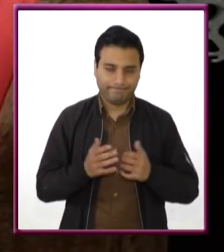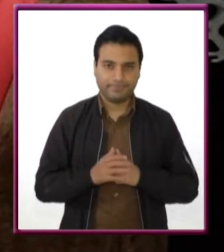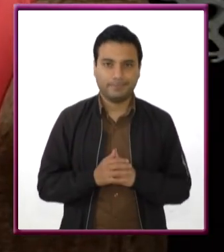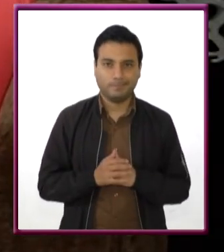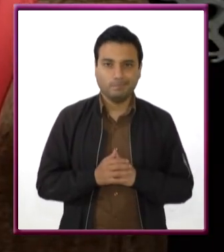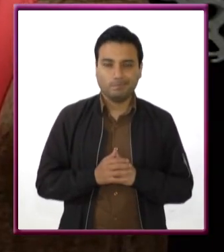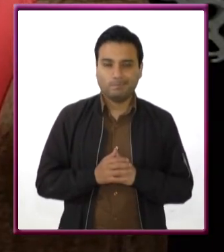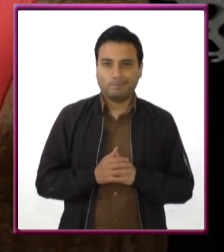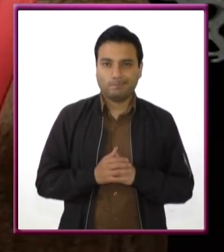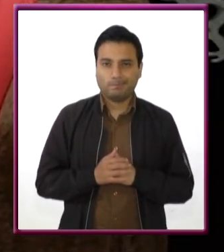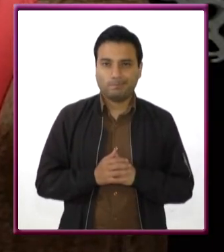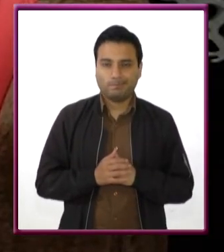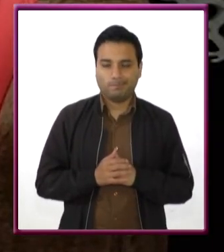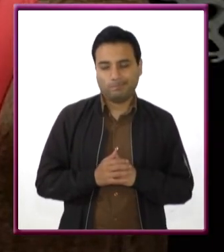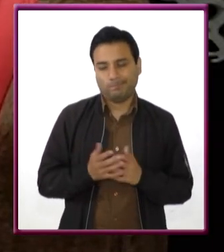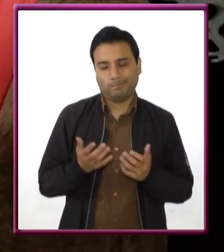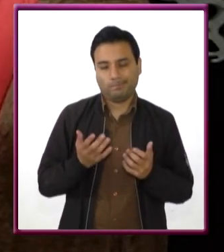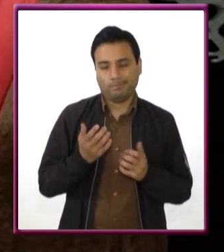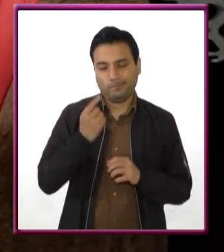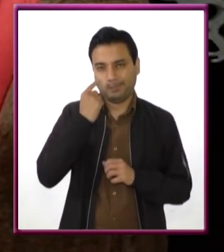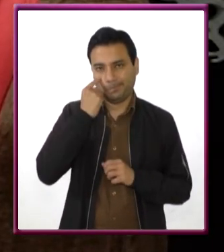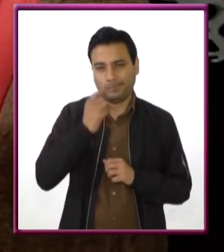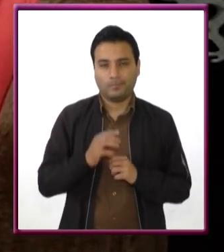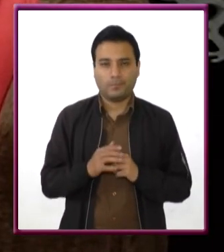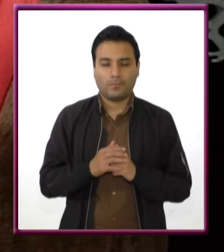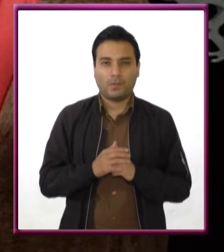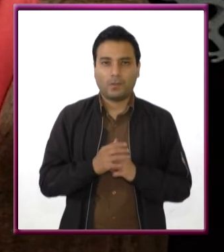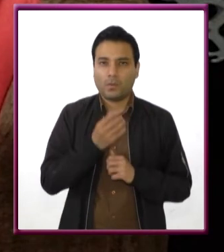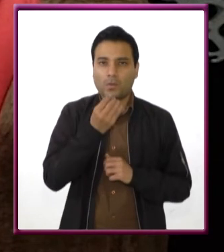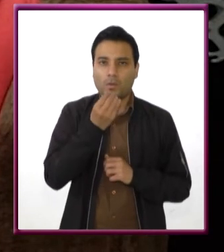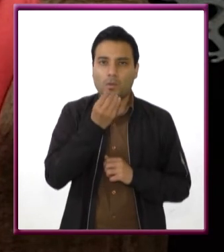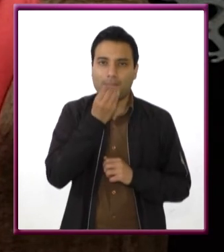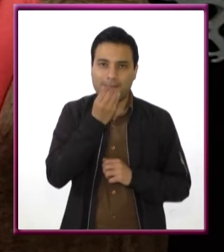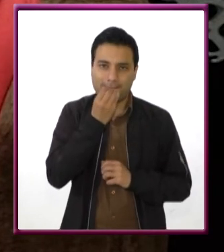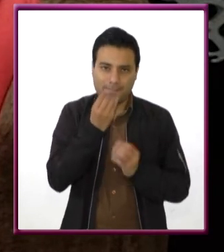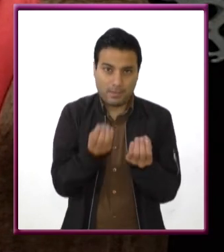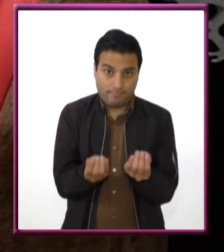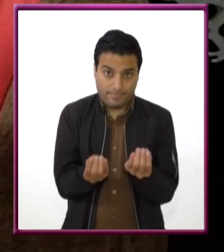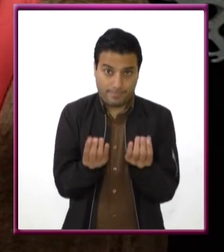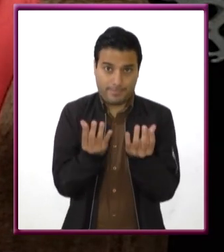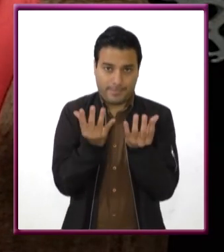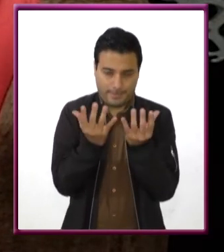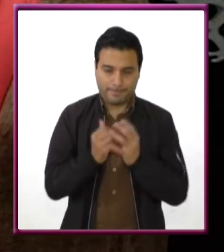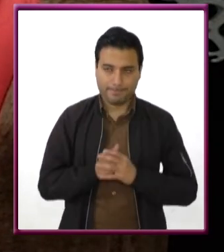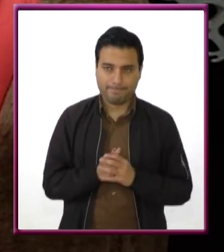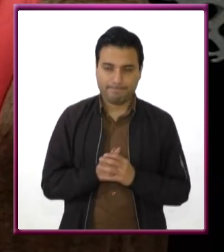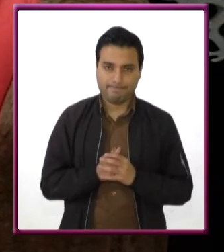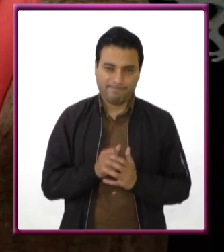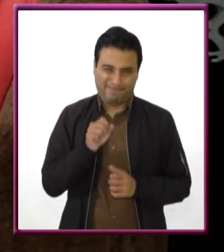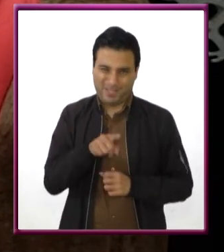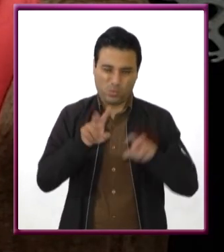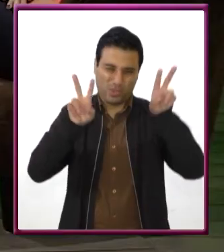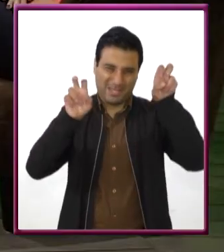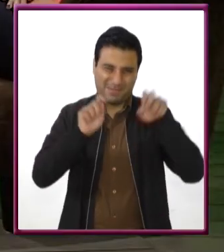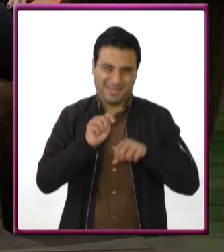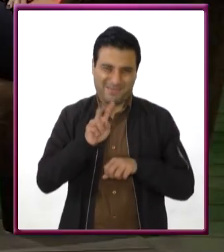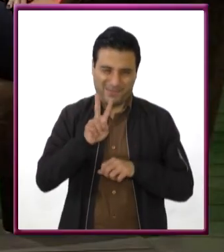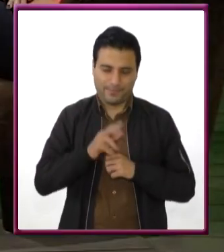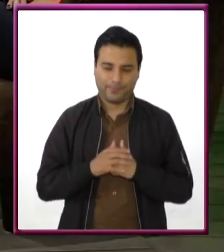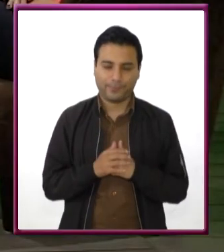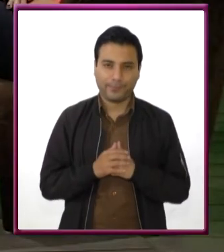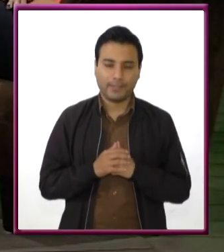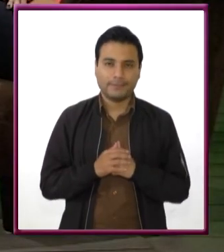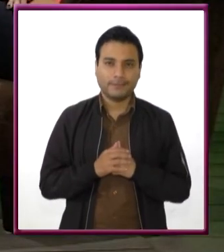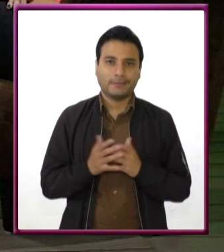la producción de alimentos, que es uno de los ejes principales de la temática del programa, no podemos dejar de